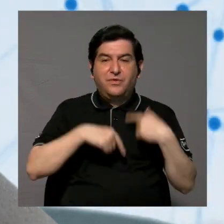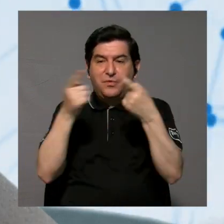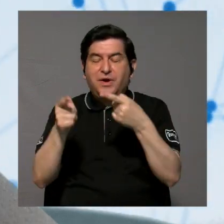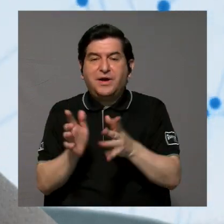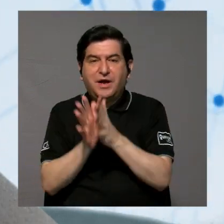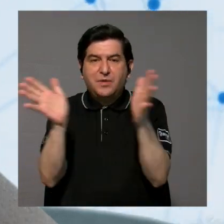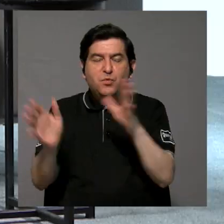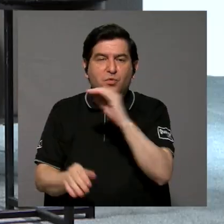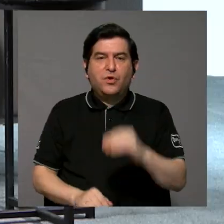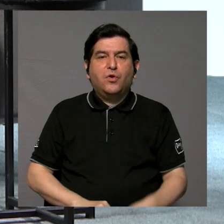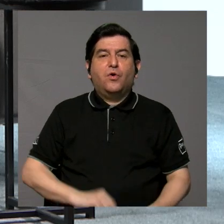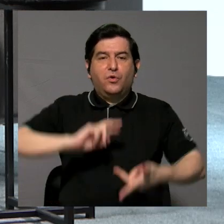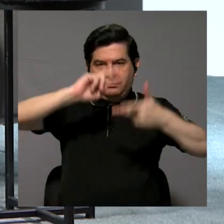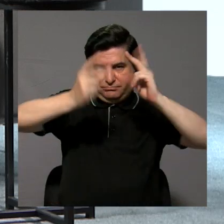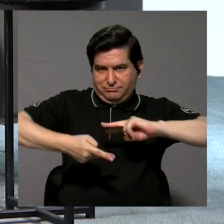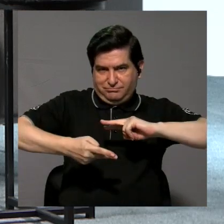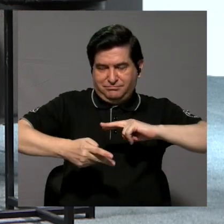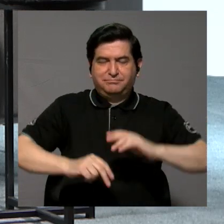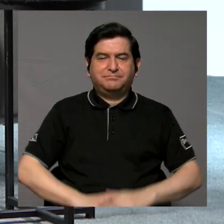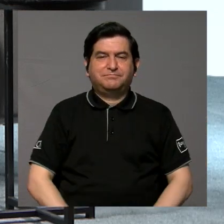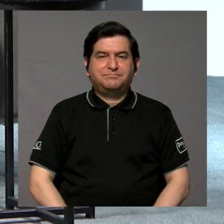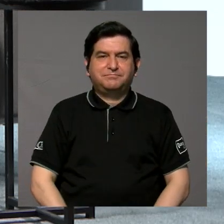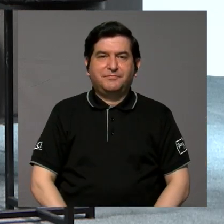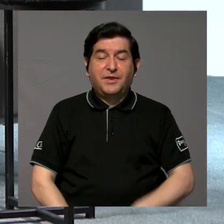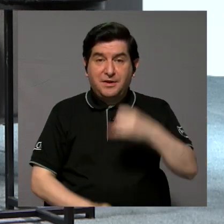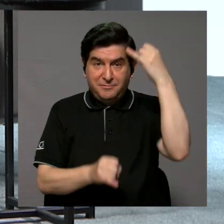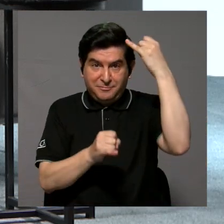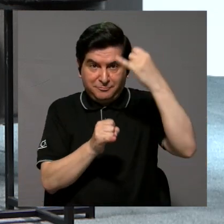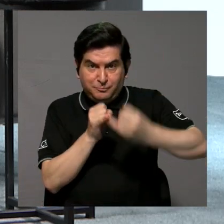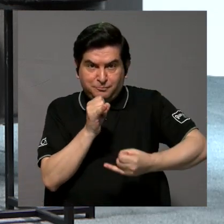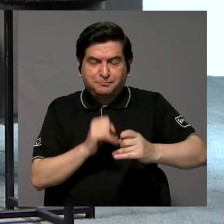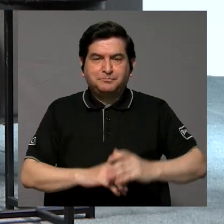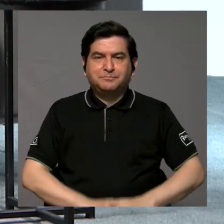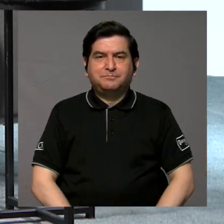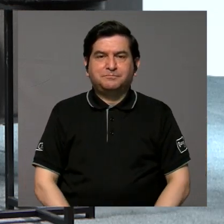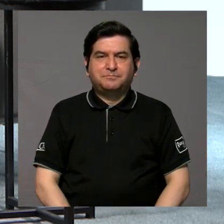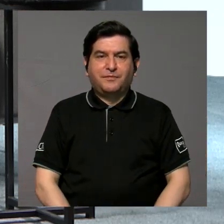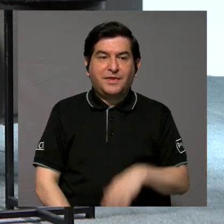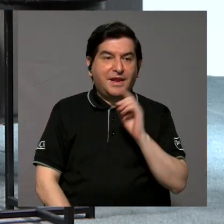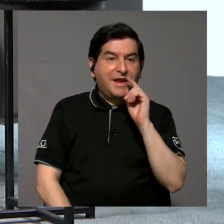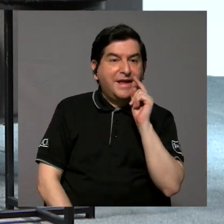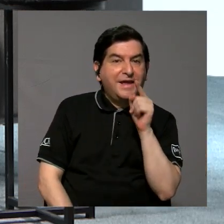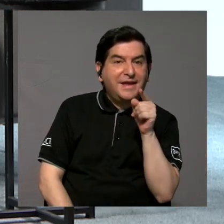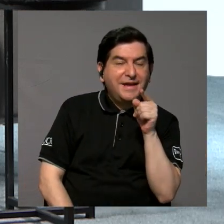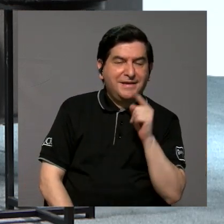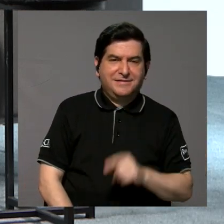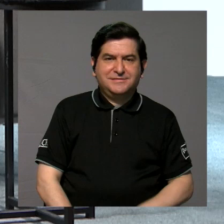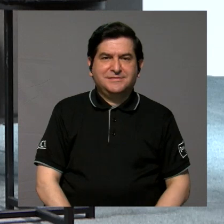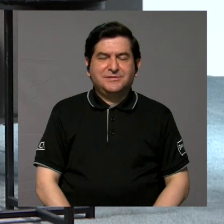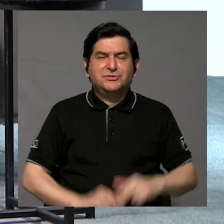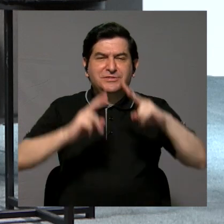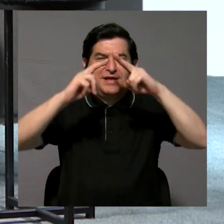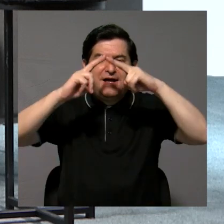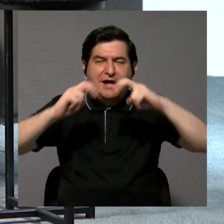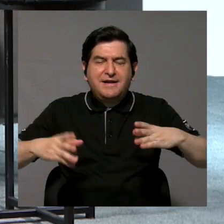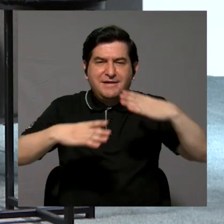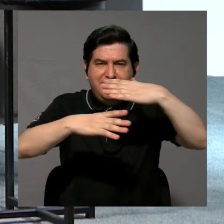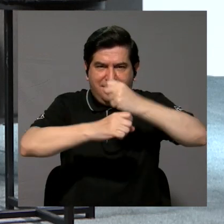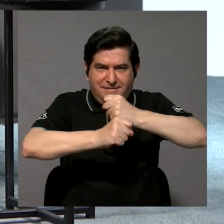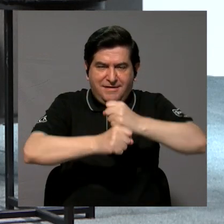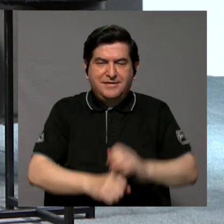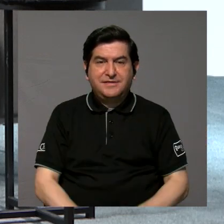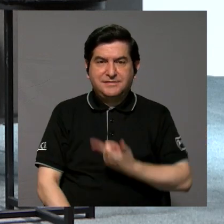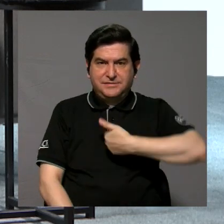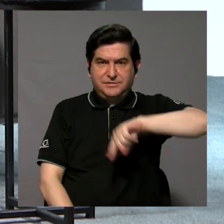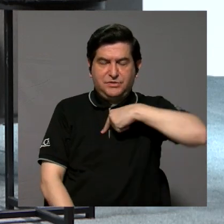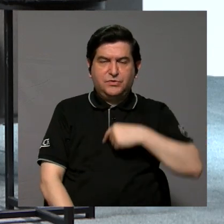o viceversa. Y finalmente, bueno, esos serían como los análisis que hicimos como para